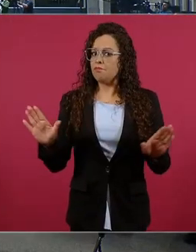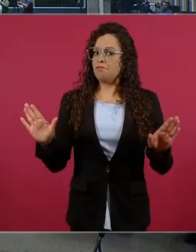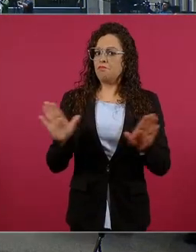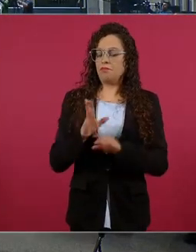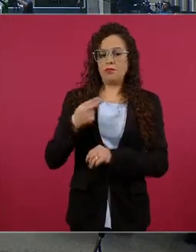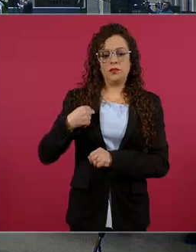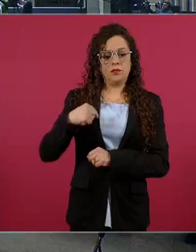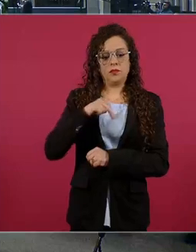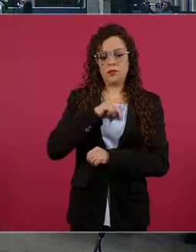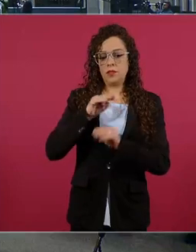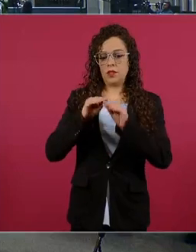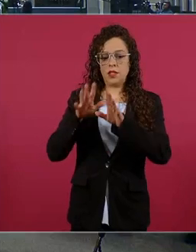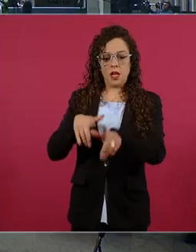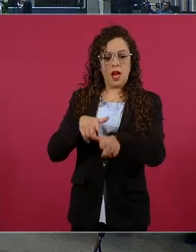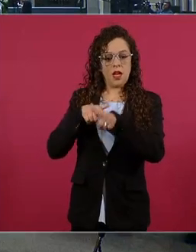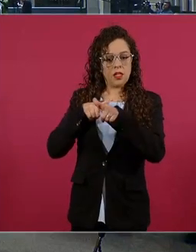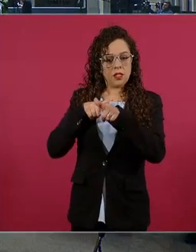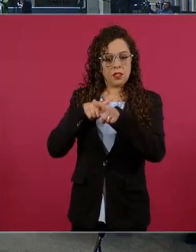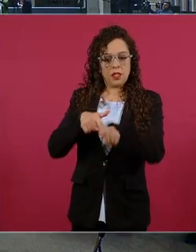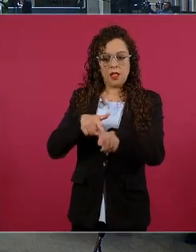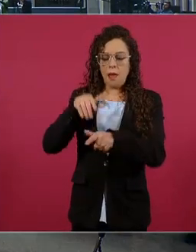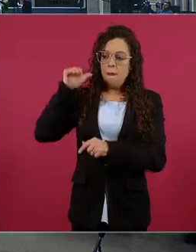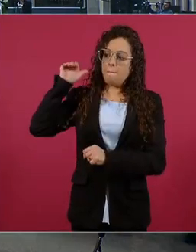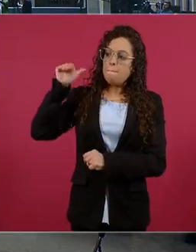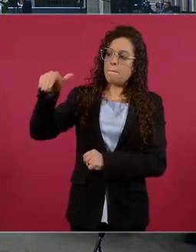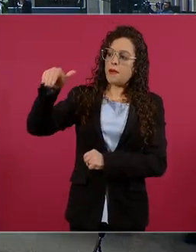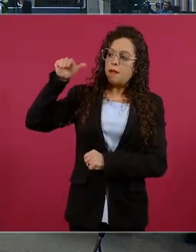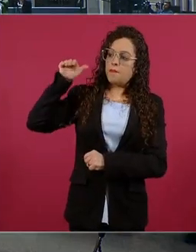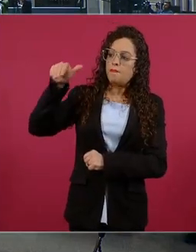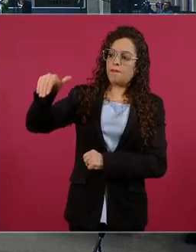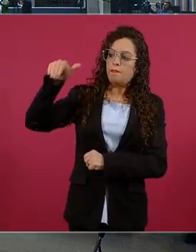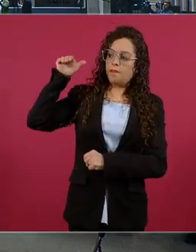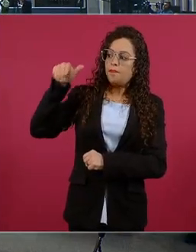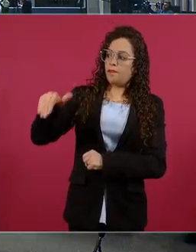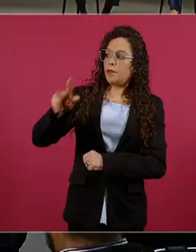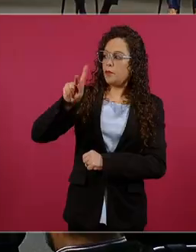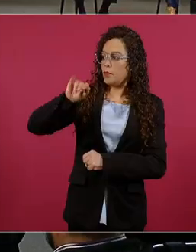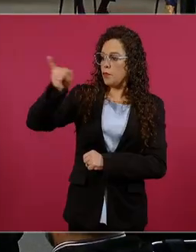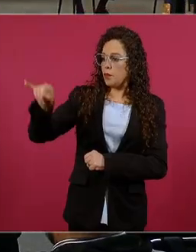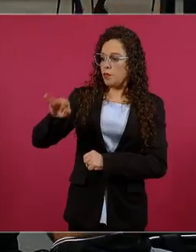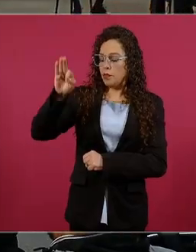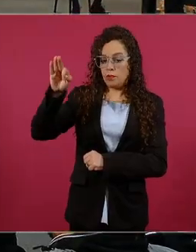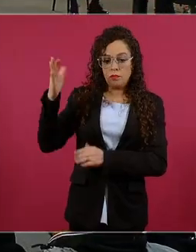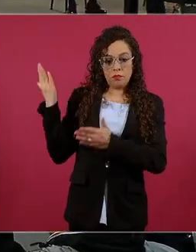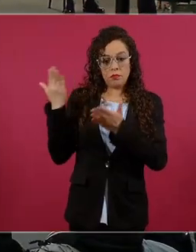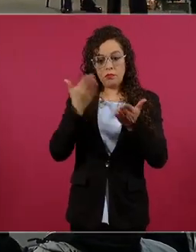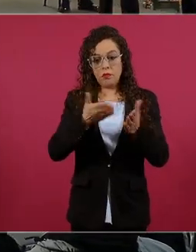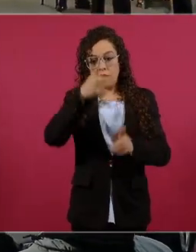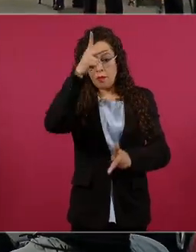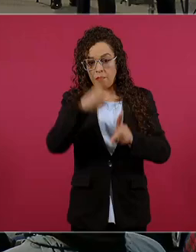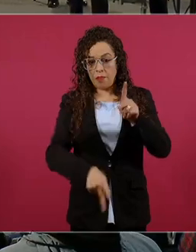solicitando al Poder Judicial que resuelva esto, porque también